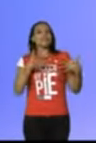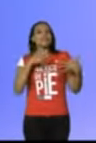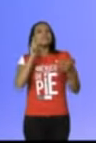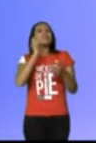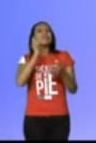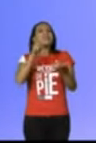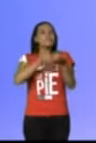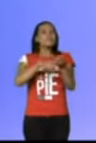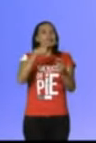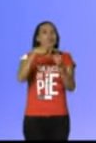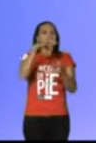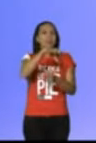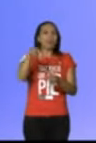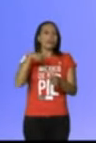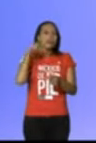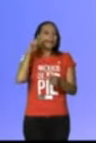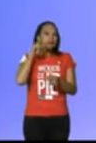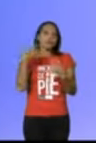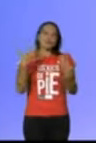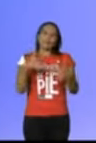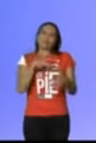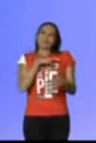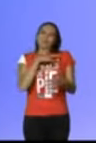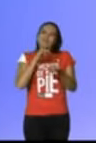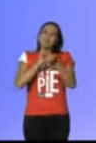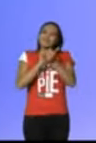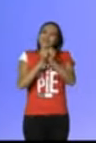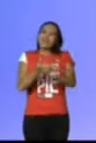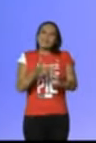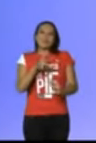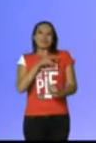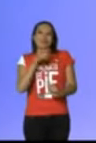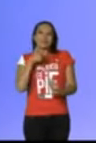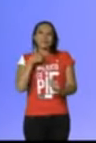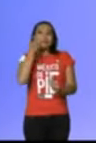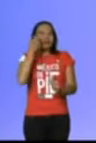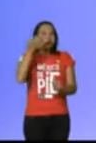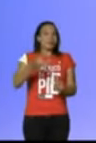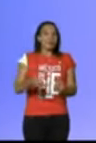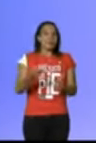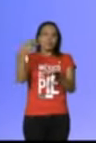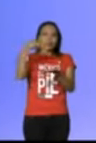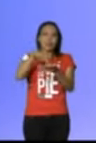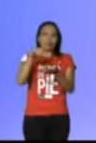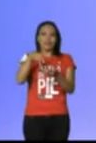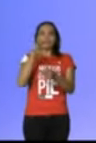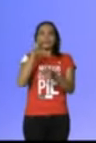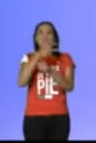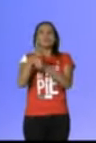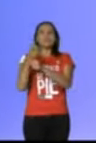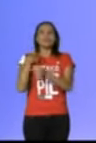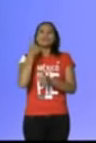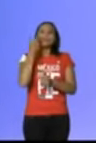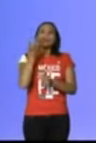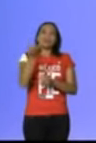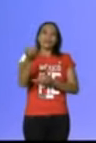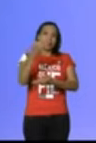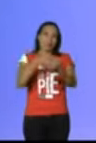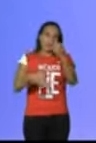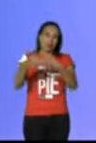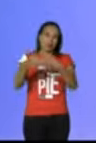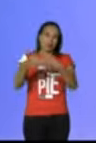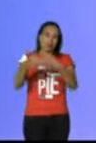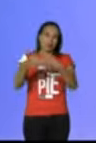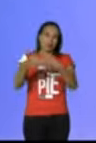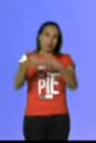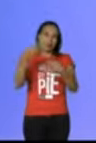experiencia. Y lo que vi me cambió. Por eso acepté estar esta noche enfrente de las cámaras de televisión pidiéndoles a todos los